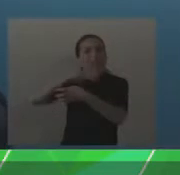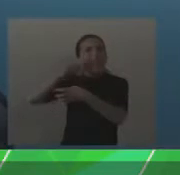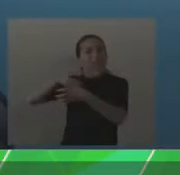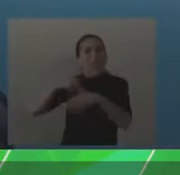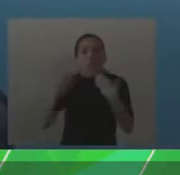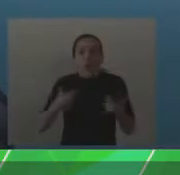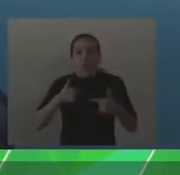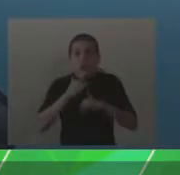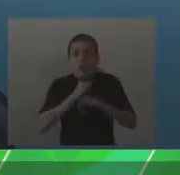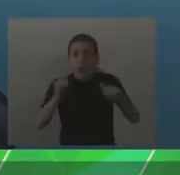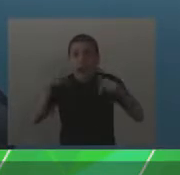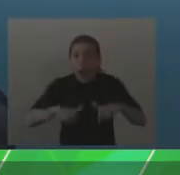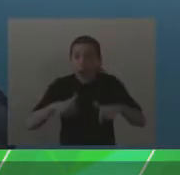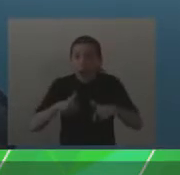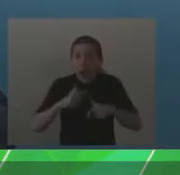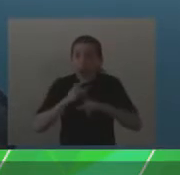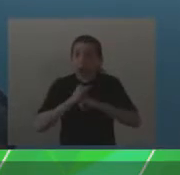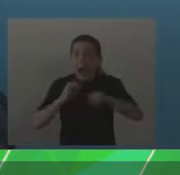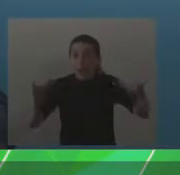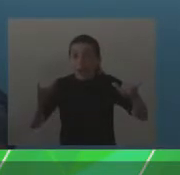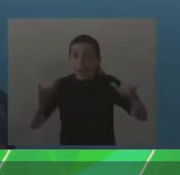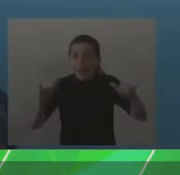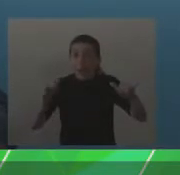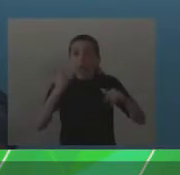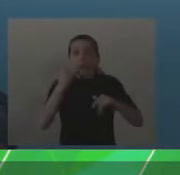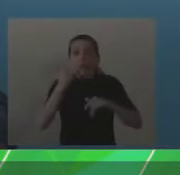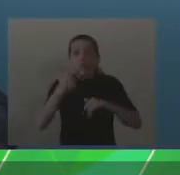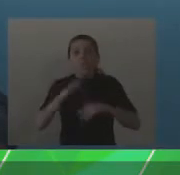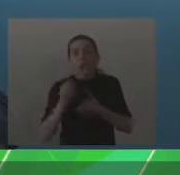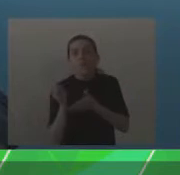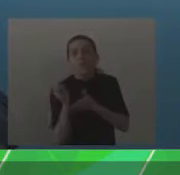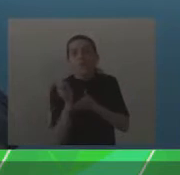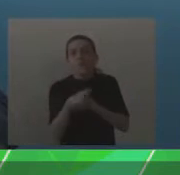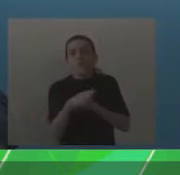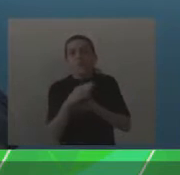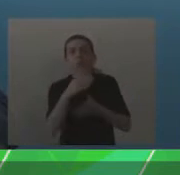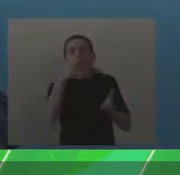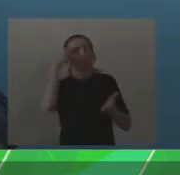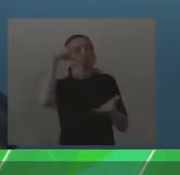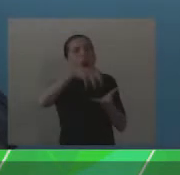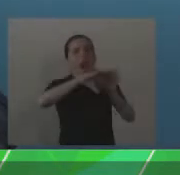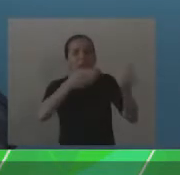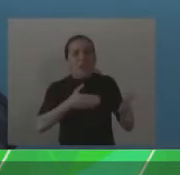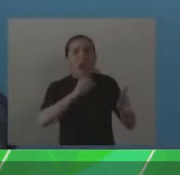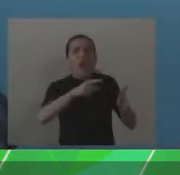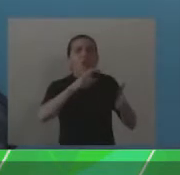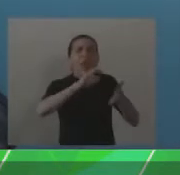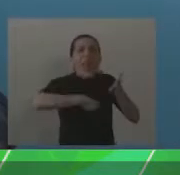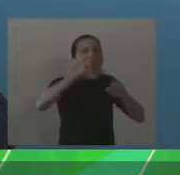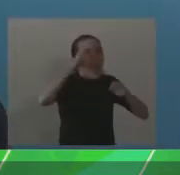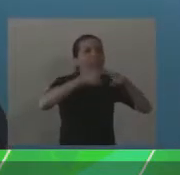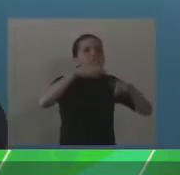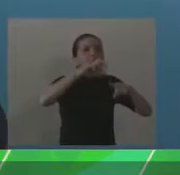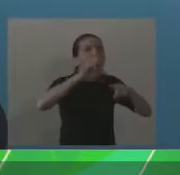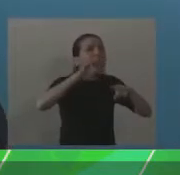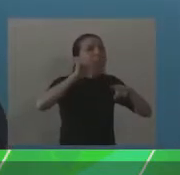grupo económico. Diputado, una última consulta con respecto a este caso. A partir de ahora, ya están presentado el primer informe, mañana aquí en